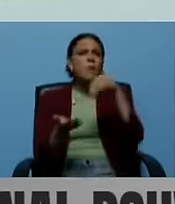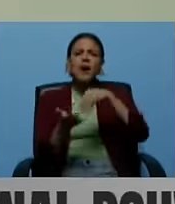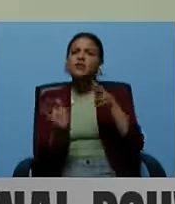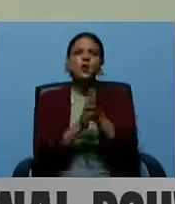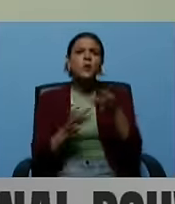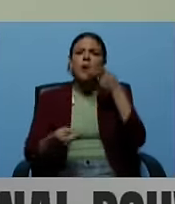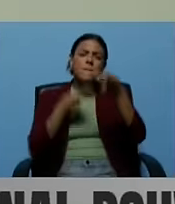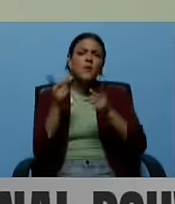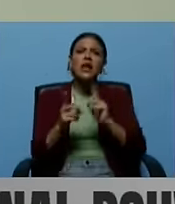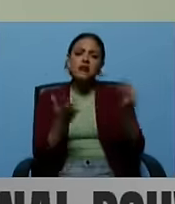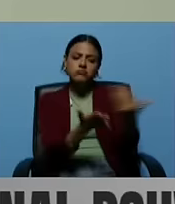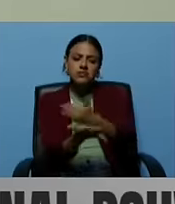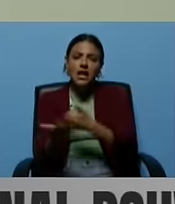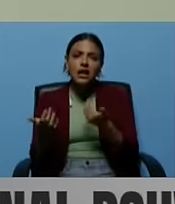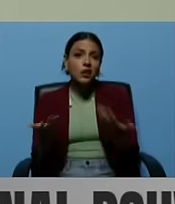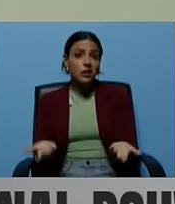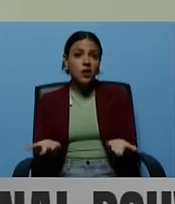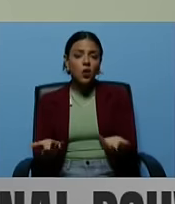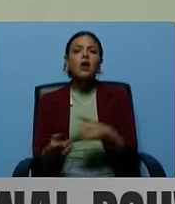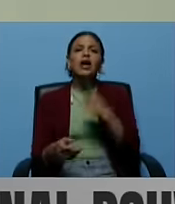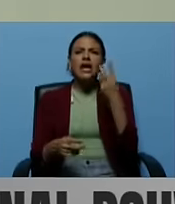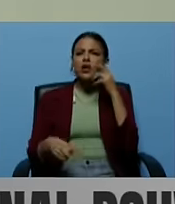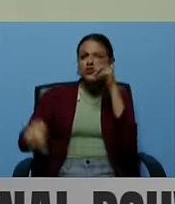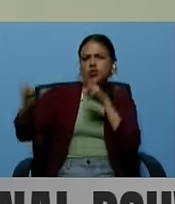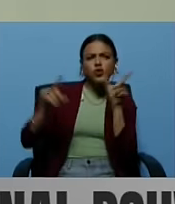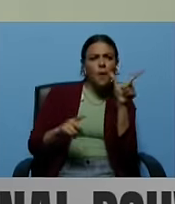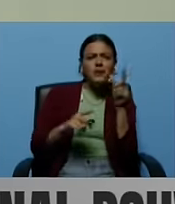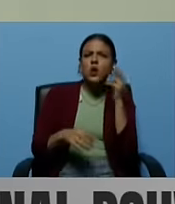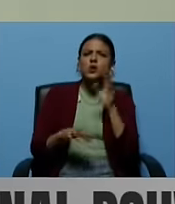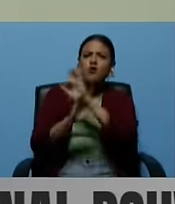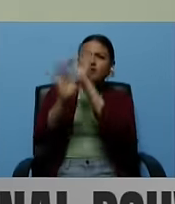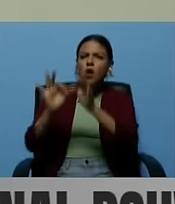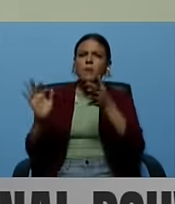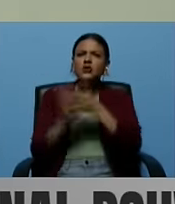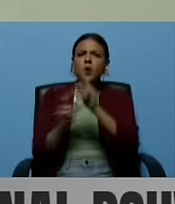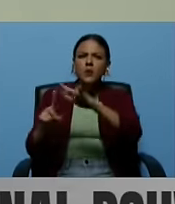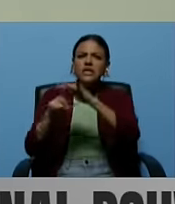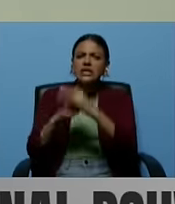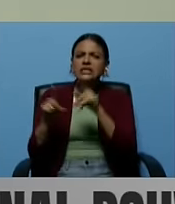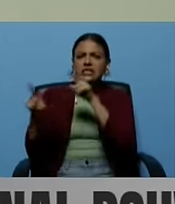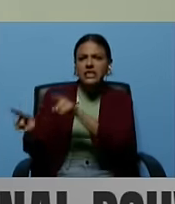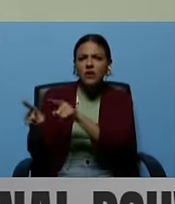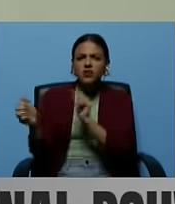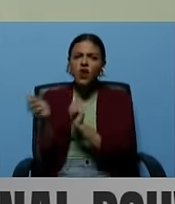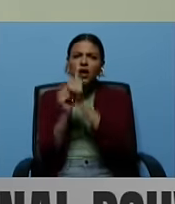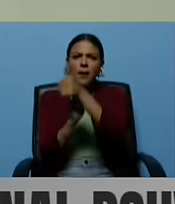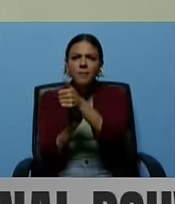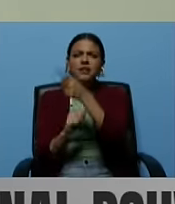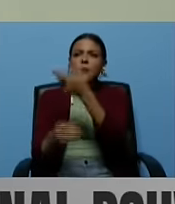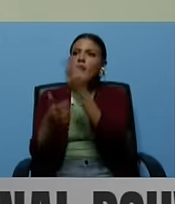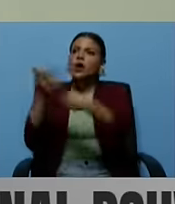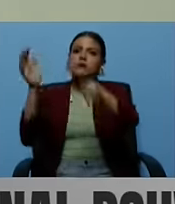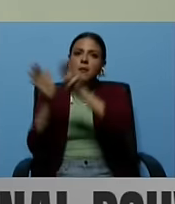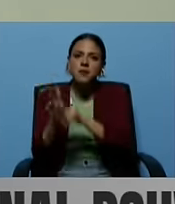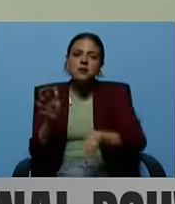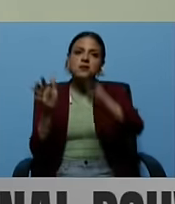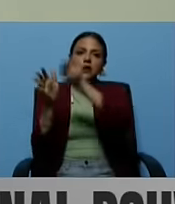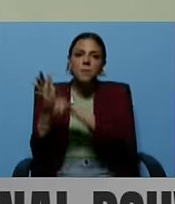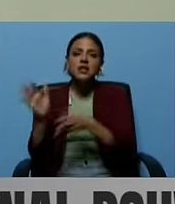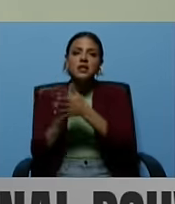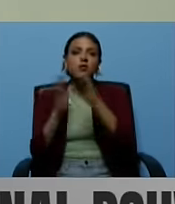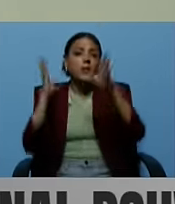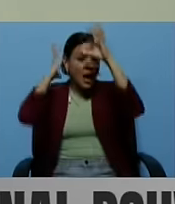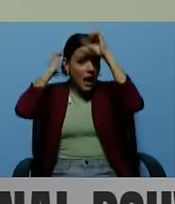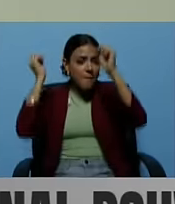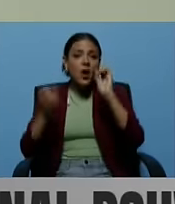pero ¿qué lectura le da el Partido Socialista a esta situación que ha sido reiterativa por parte de algunos embajadores